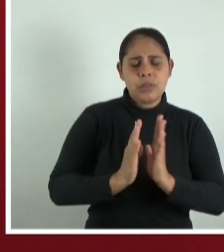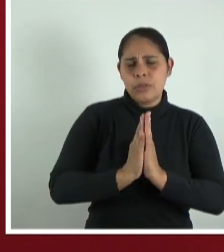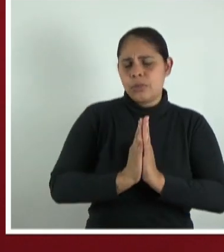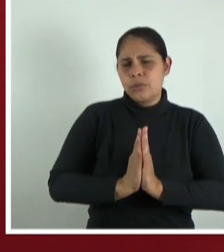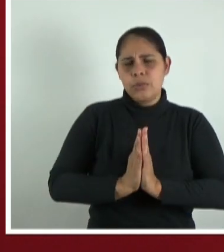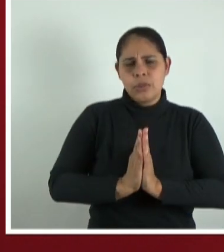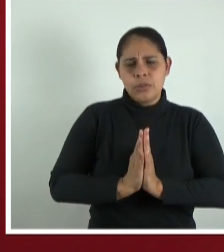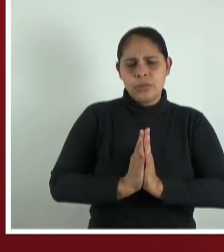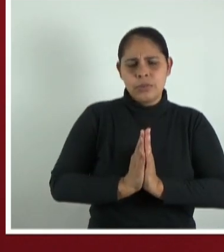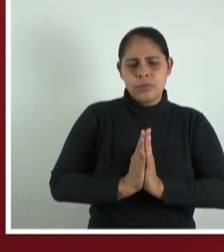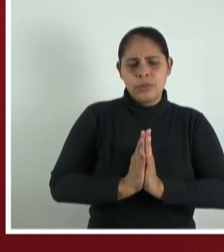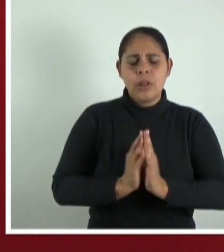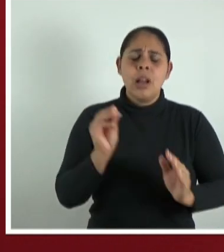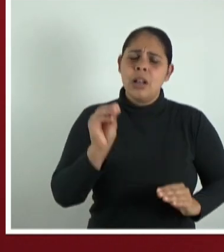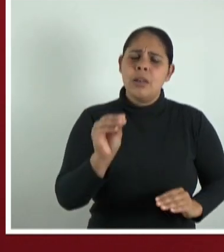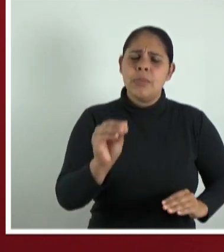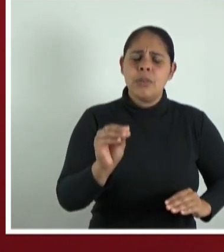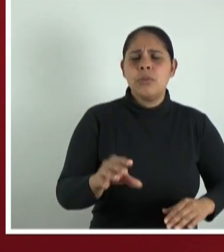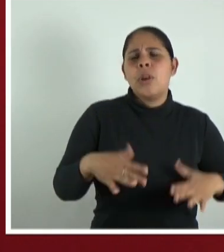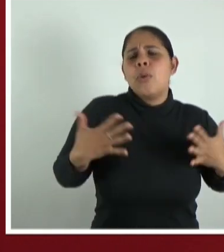Porque la pregunta hoy en este día no es